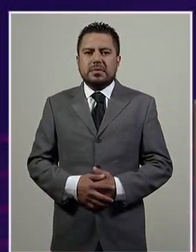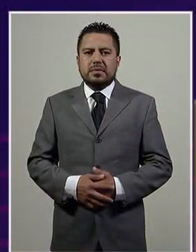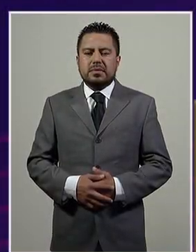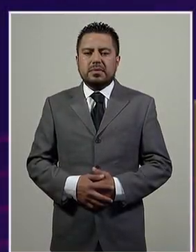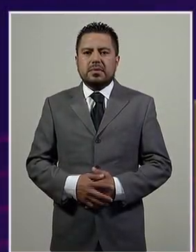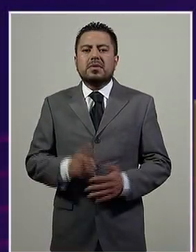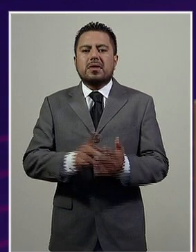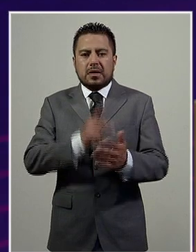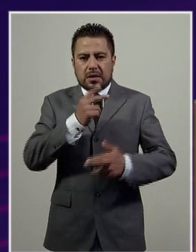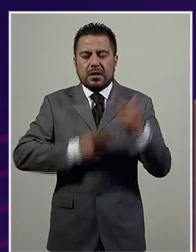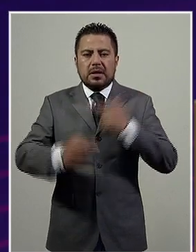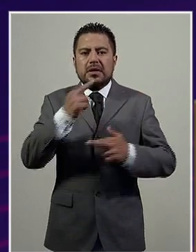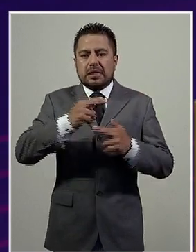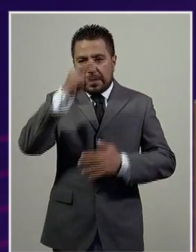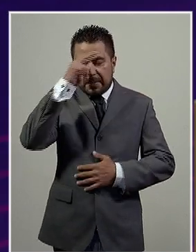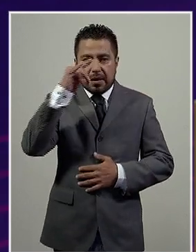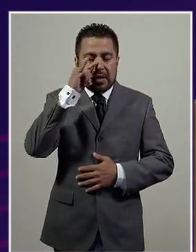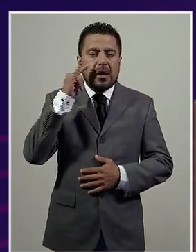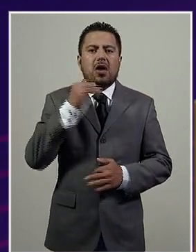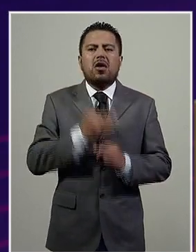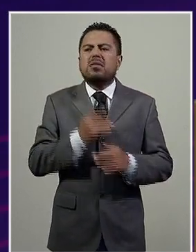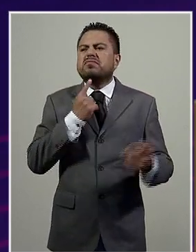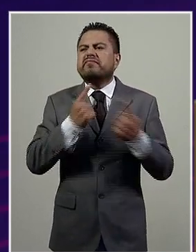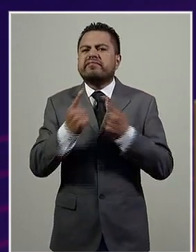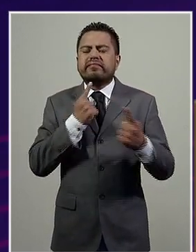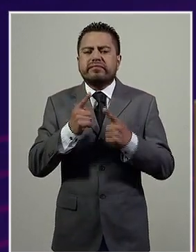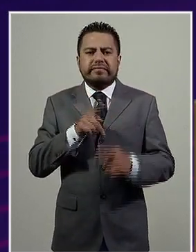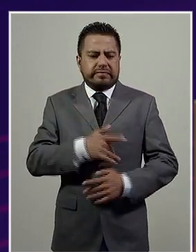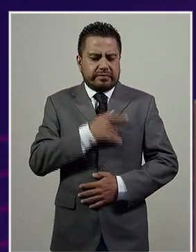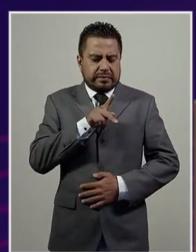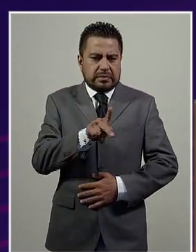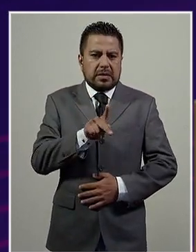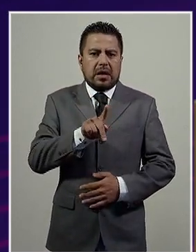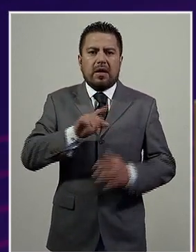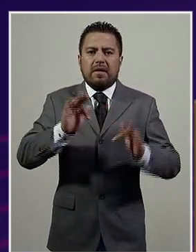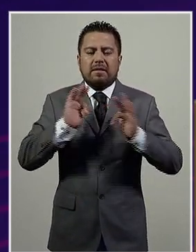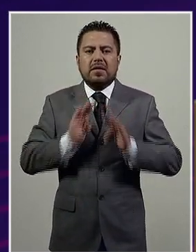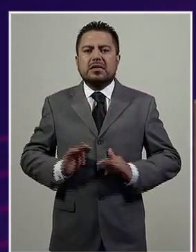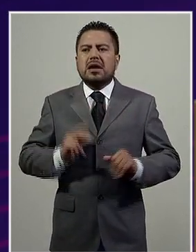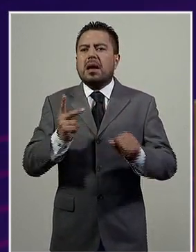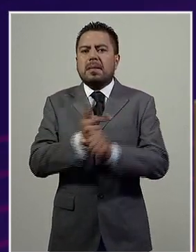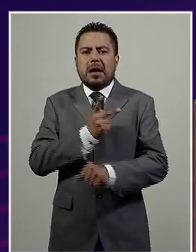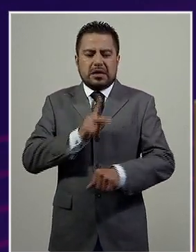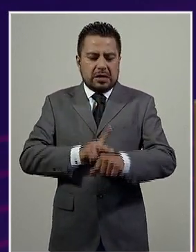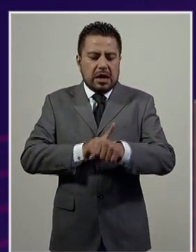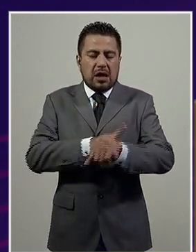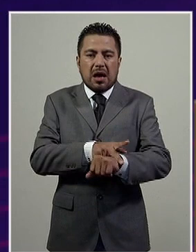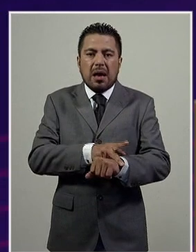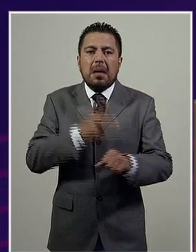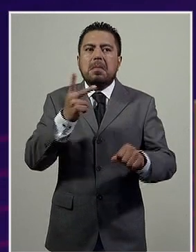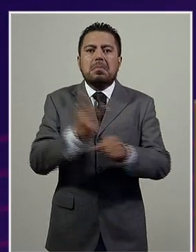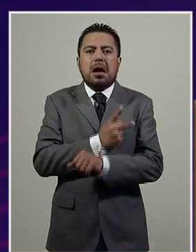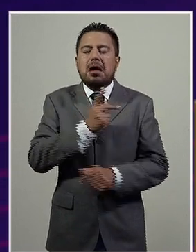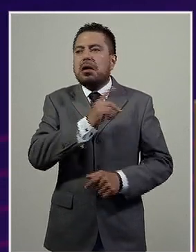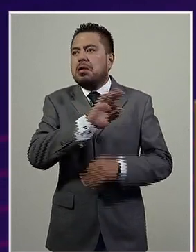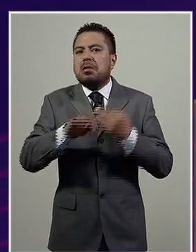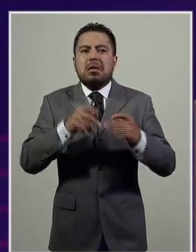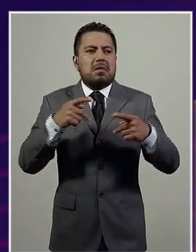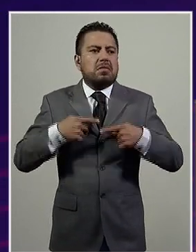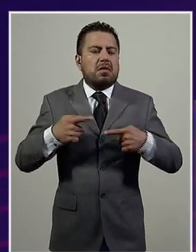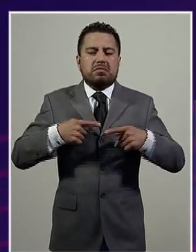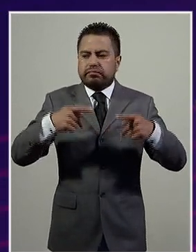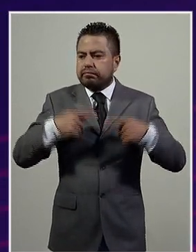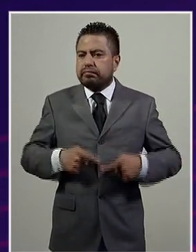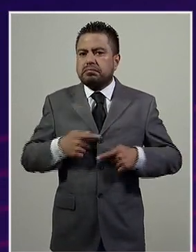Estamos de regreso aquí en México Invisible, hablando sobre la apariencia física, que pasa por el tono de piel, por la manera en la que uno se viste, por